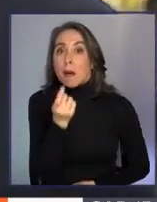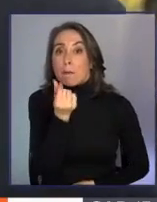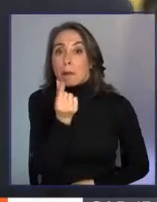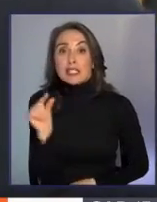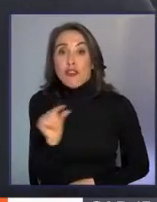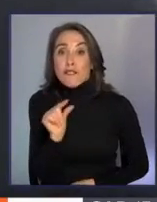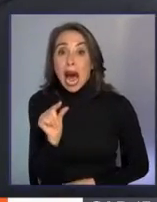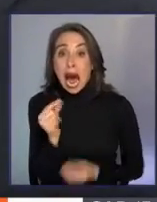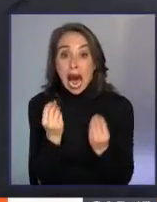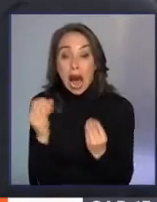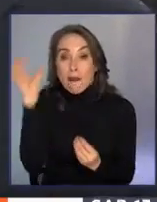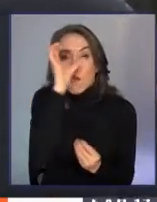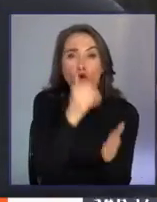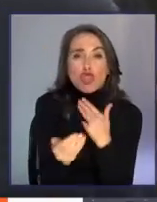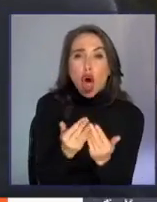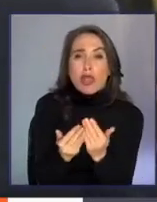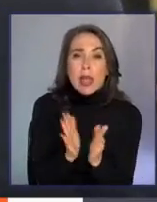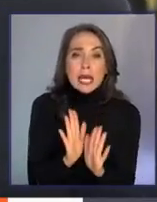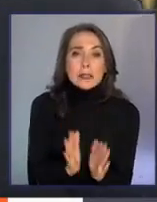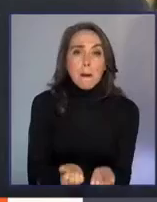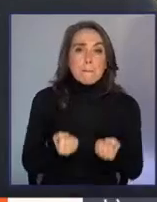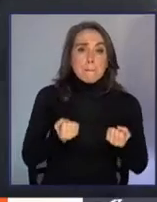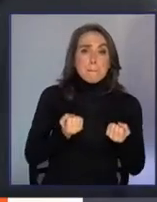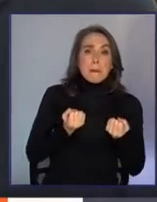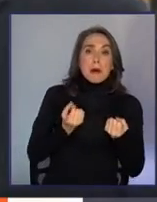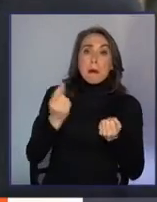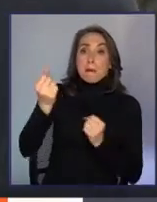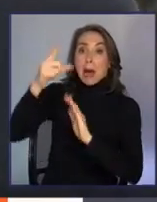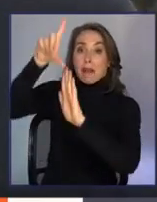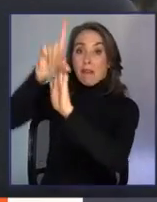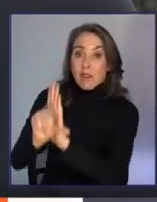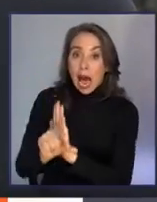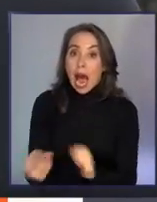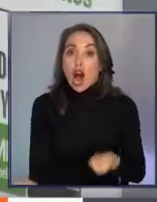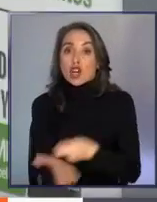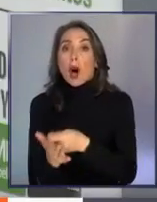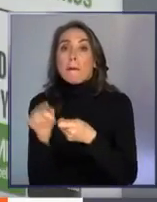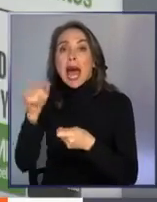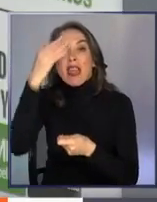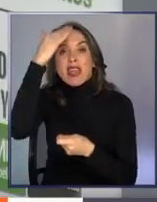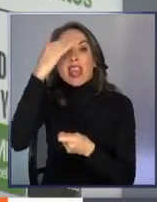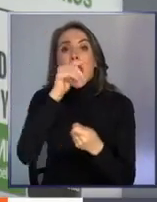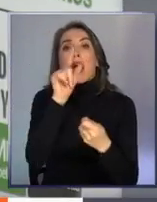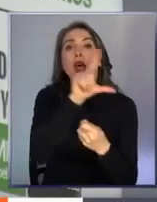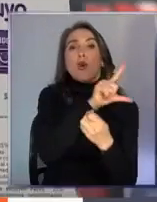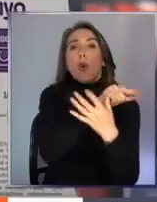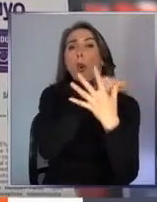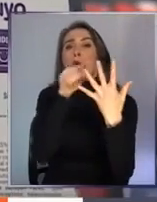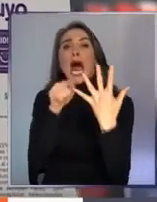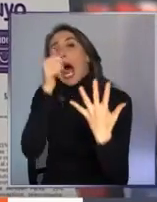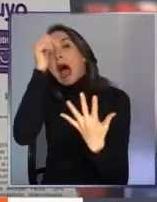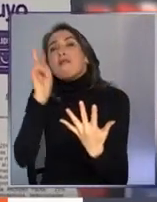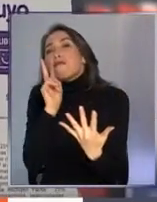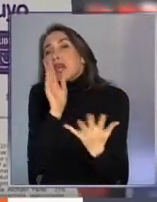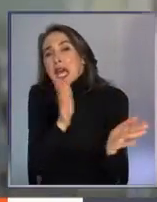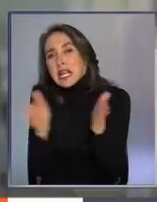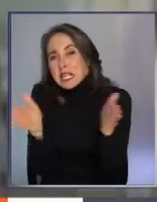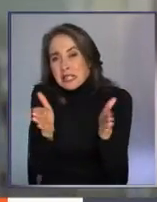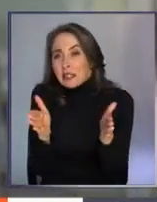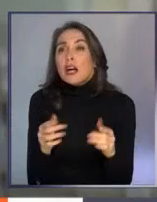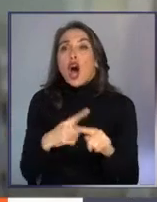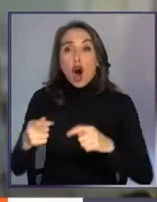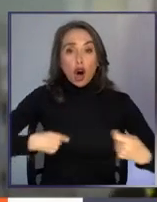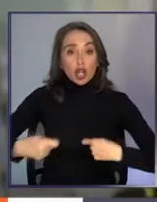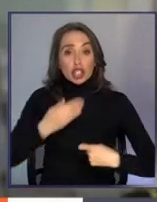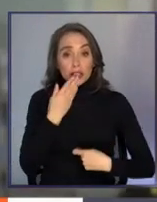y por lo tanto los buscan y esperan esos descuentos para venir ese día en particular. Una modalidad que también aplican otros tipos de locales.